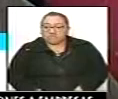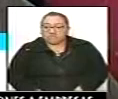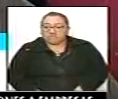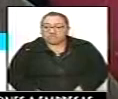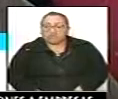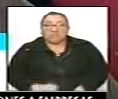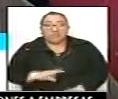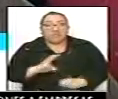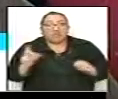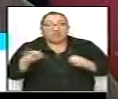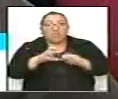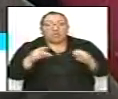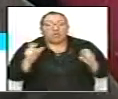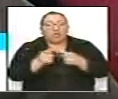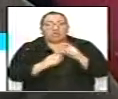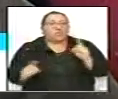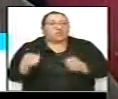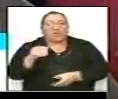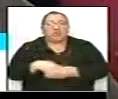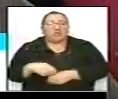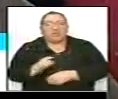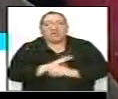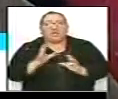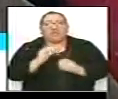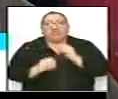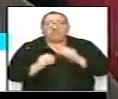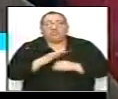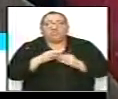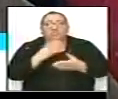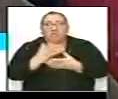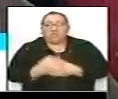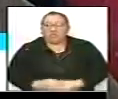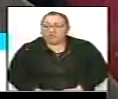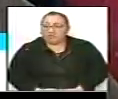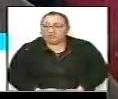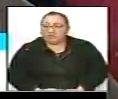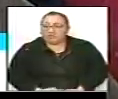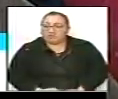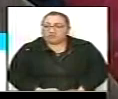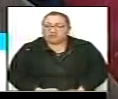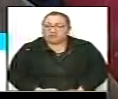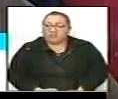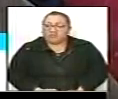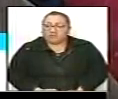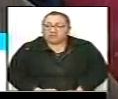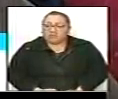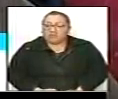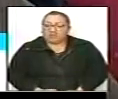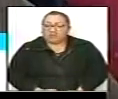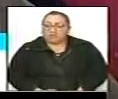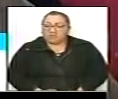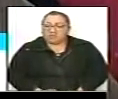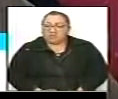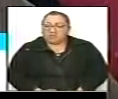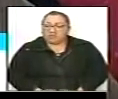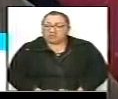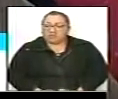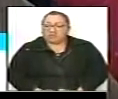población que los parlamentarios no se reelijan. Gran solución para la problemática política de nuestro país, que los parlamentarios no se